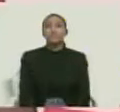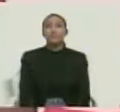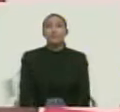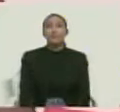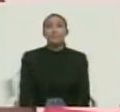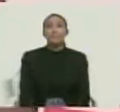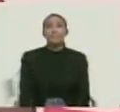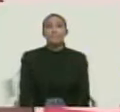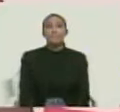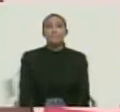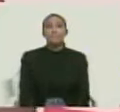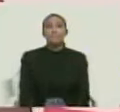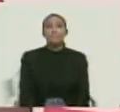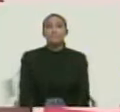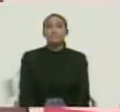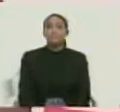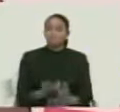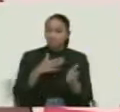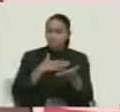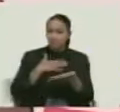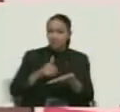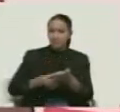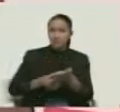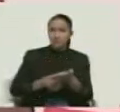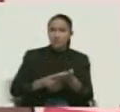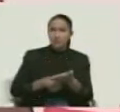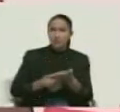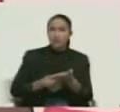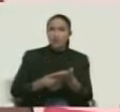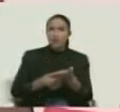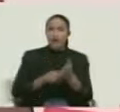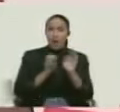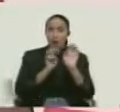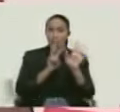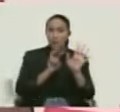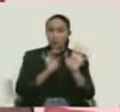Pero de mi cédula, 8.370.000, papá, usted no puede, no va.